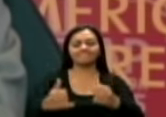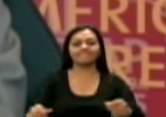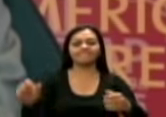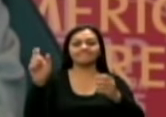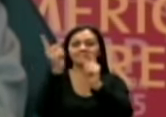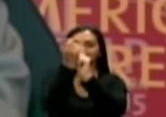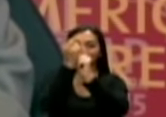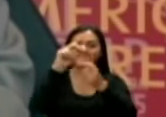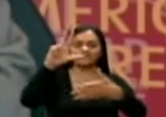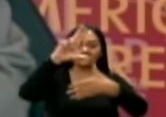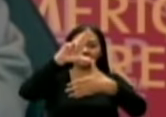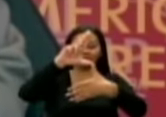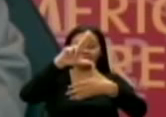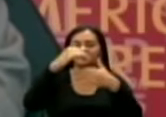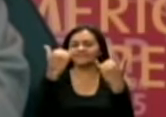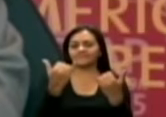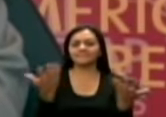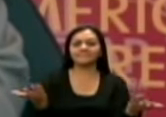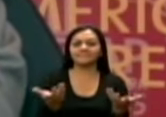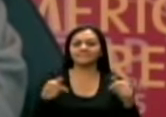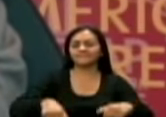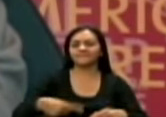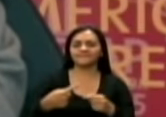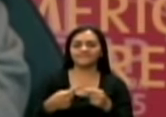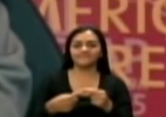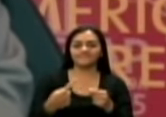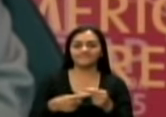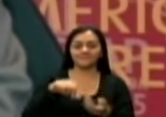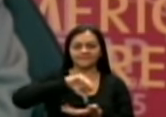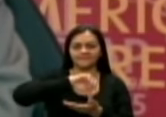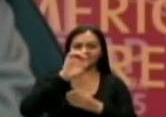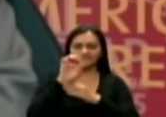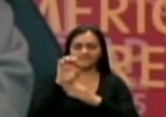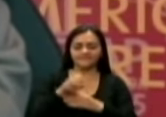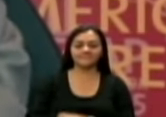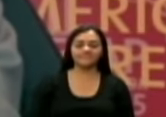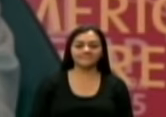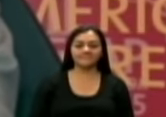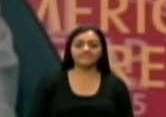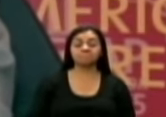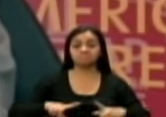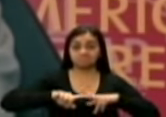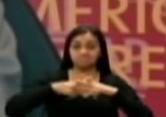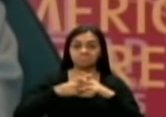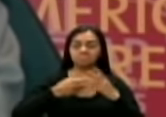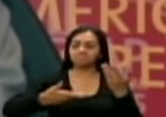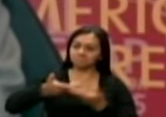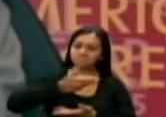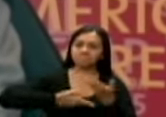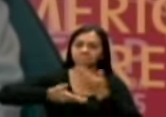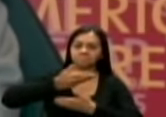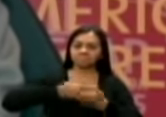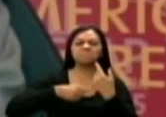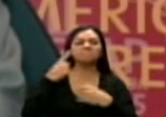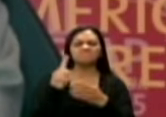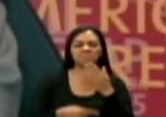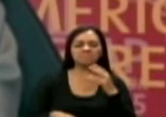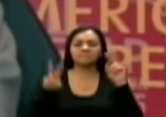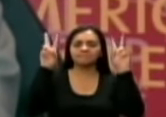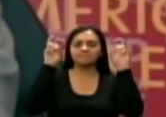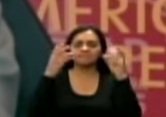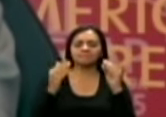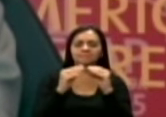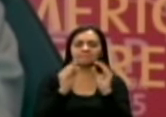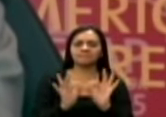latinoamericano progresista que se está llevando a cabo aquí en Quito, capital del Ecuador. Vamos a conversar en los siguientes minutos sobre una temática que es